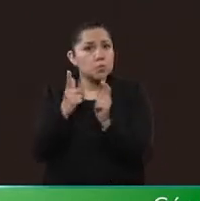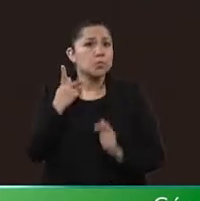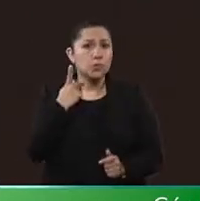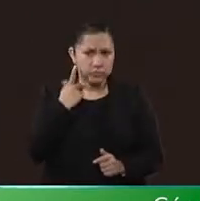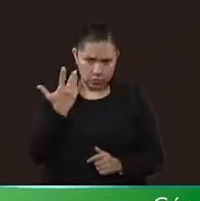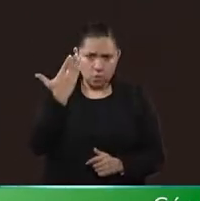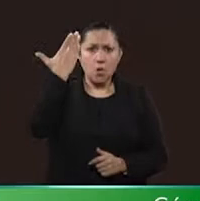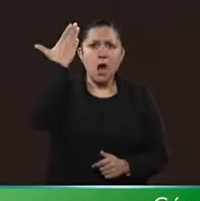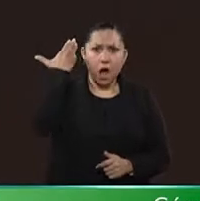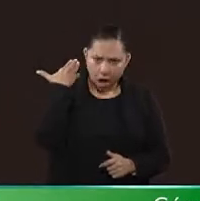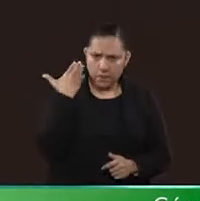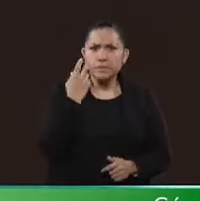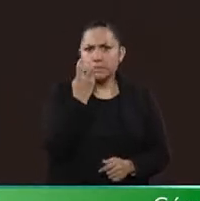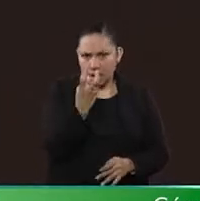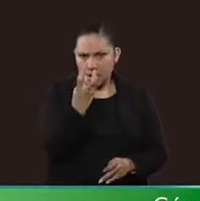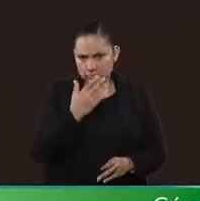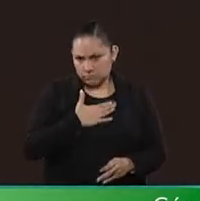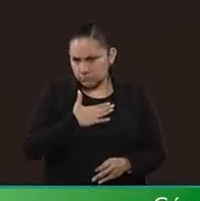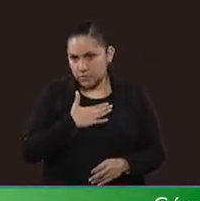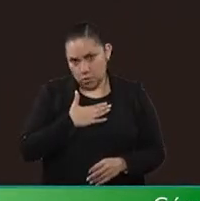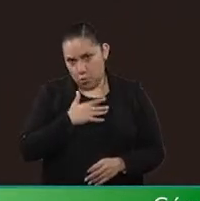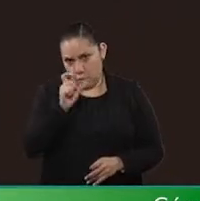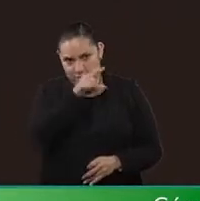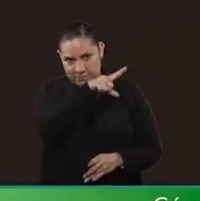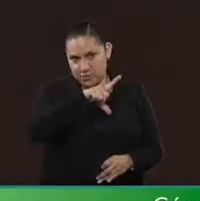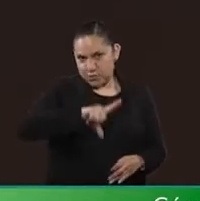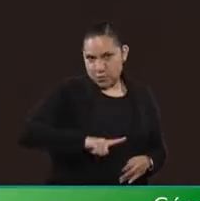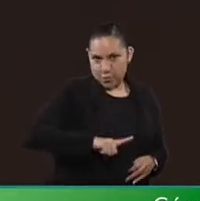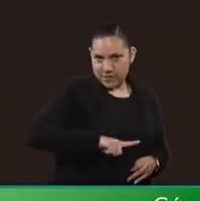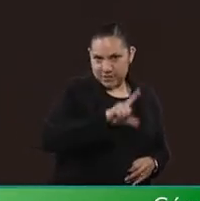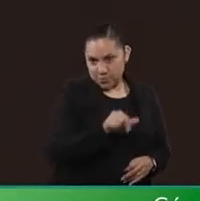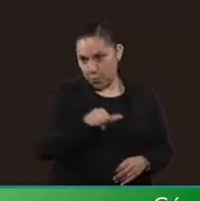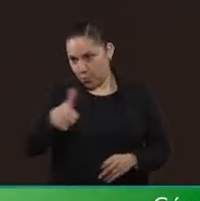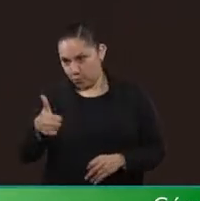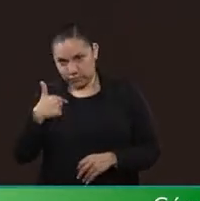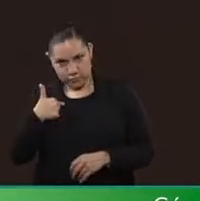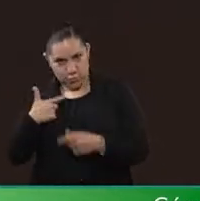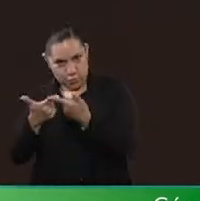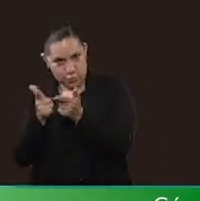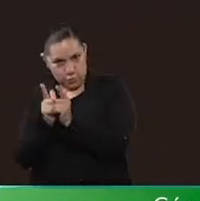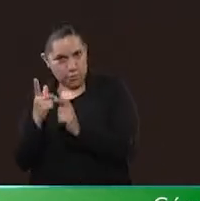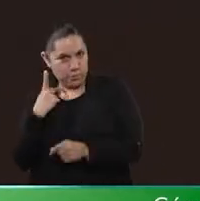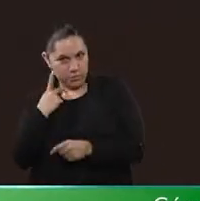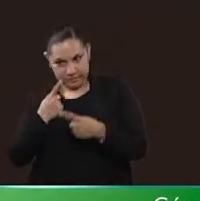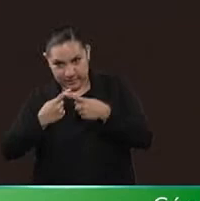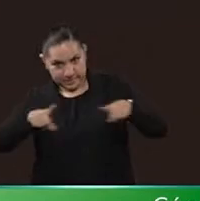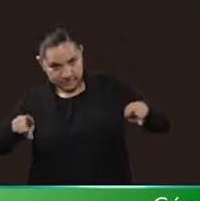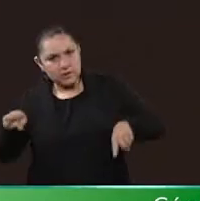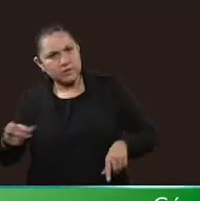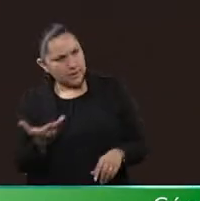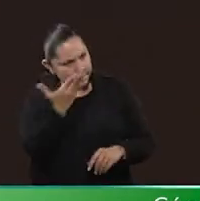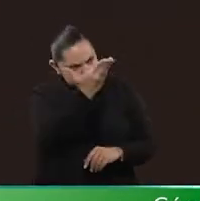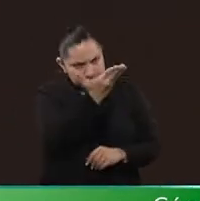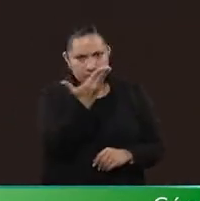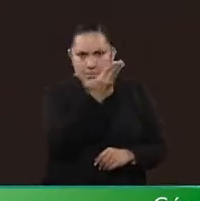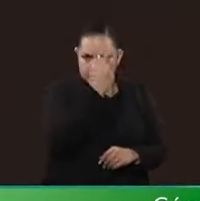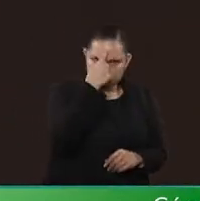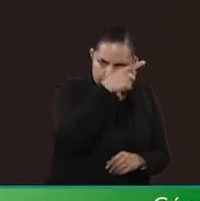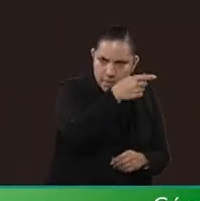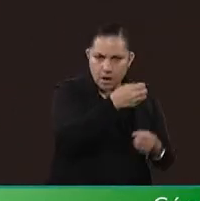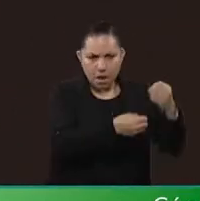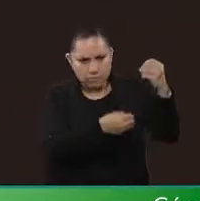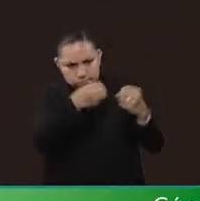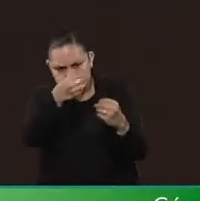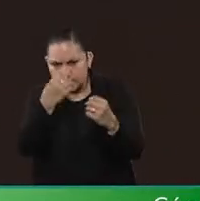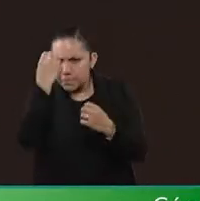posibilidad siendo oposición. La Corte debe seguir siendo la última instancia para proteger los principios y